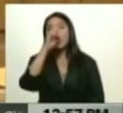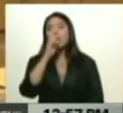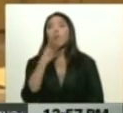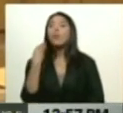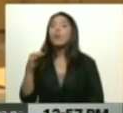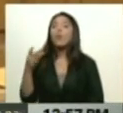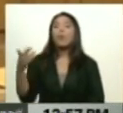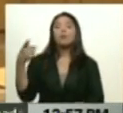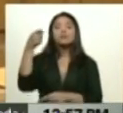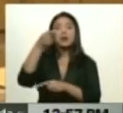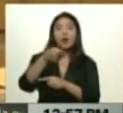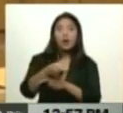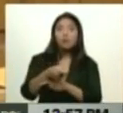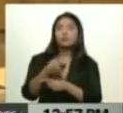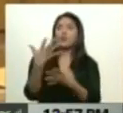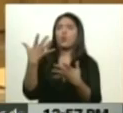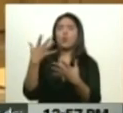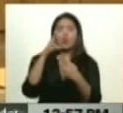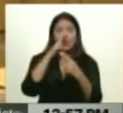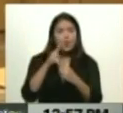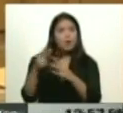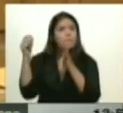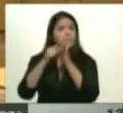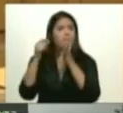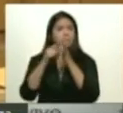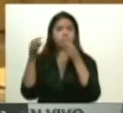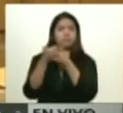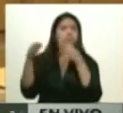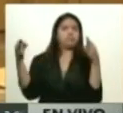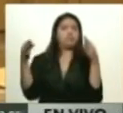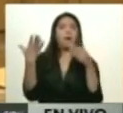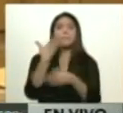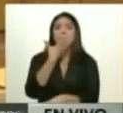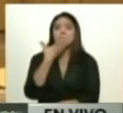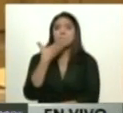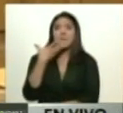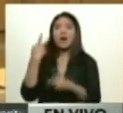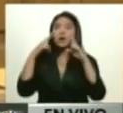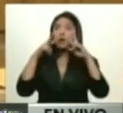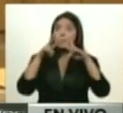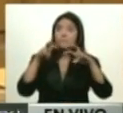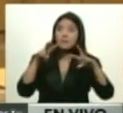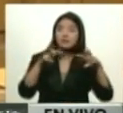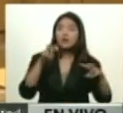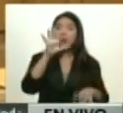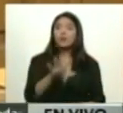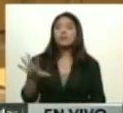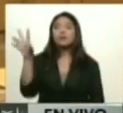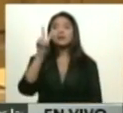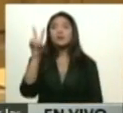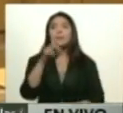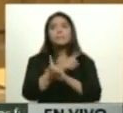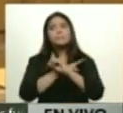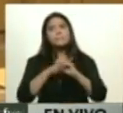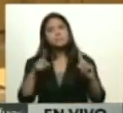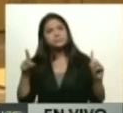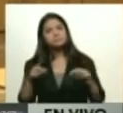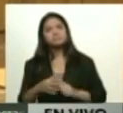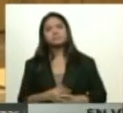que se graduó con honores en la universidad, uno de los mejores documentalistas de este país, y que